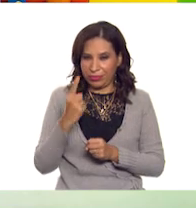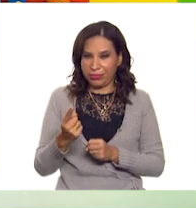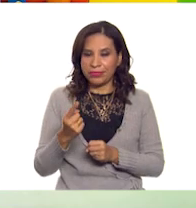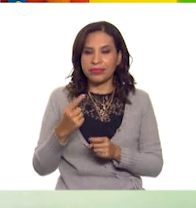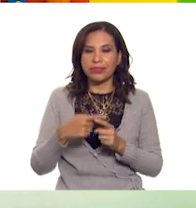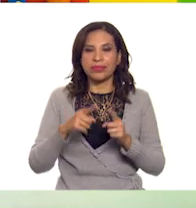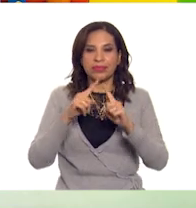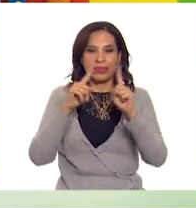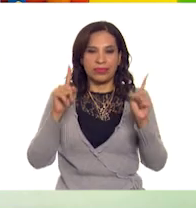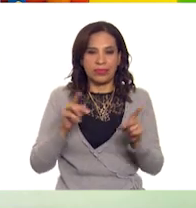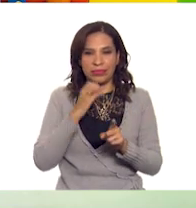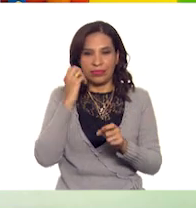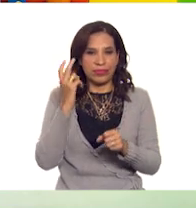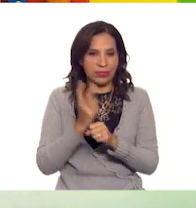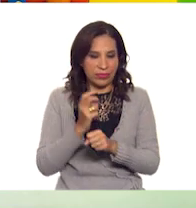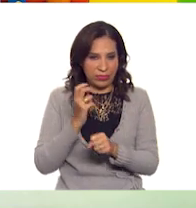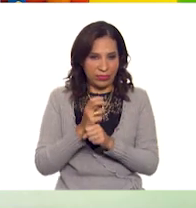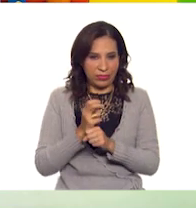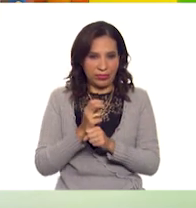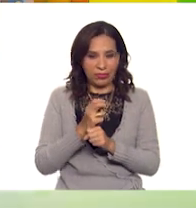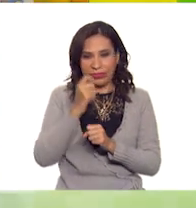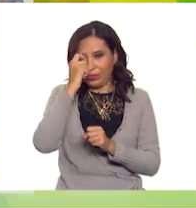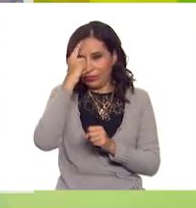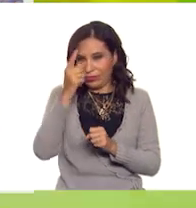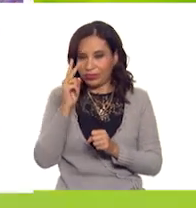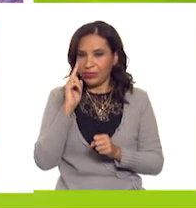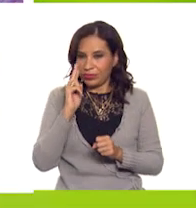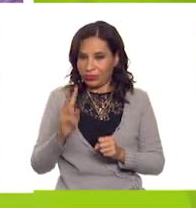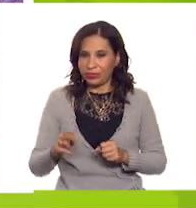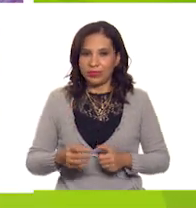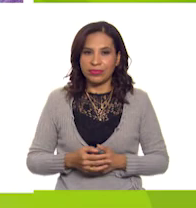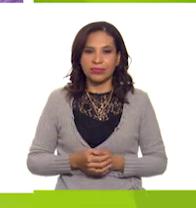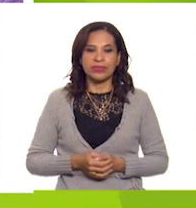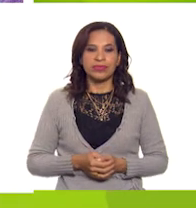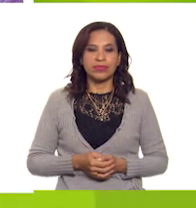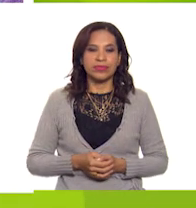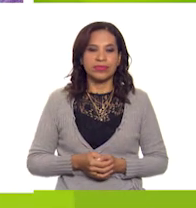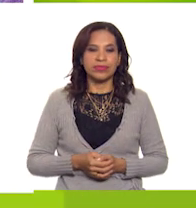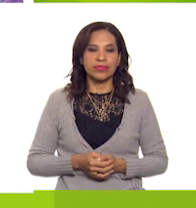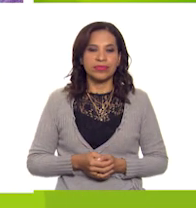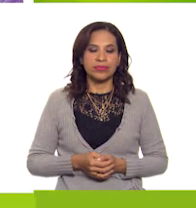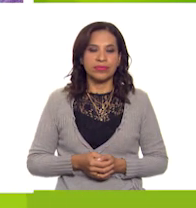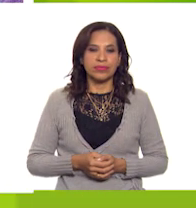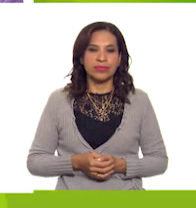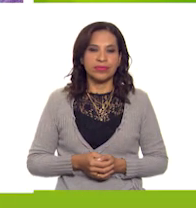la lámina de segundo grado, inventos. A ver.